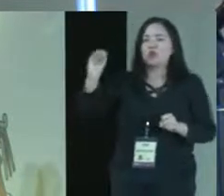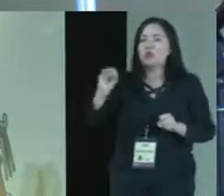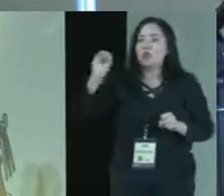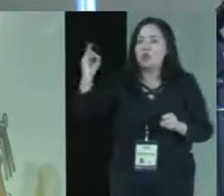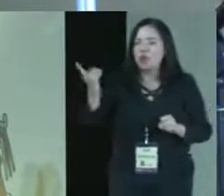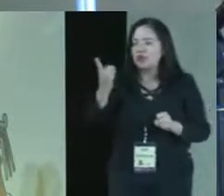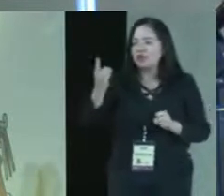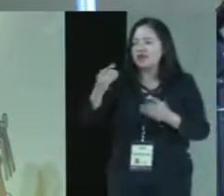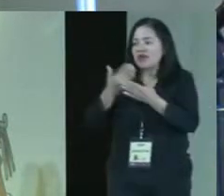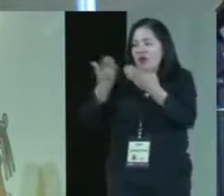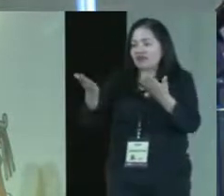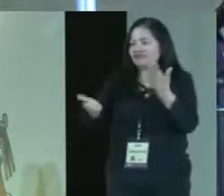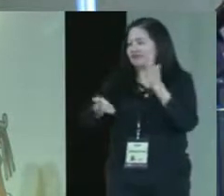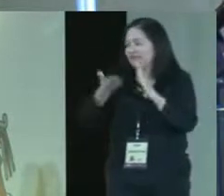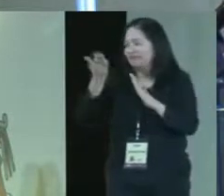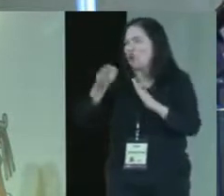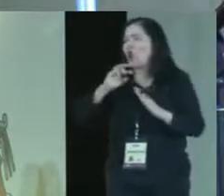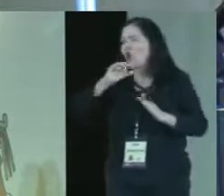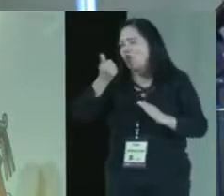de reconstrucción.